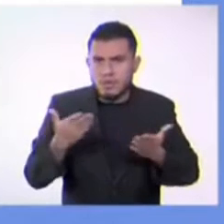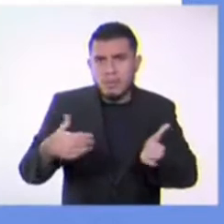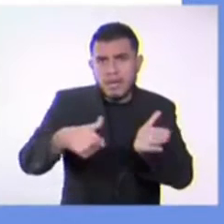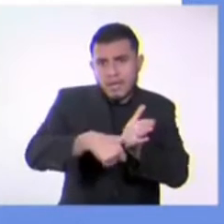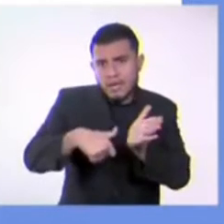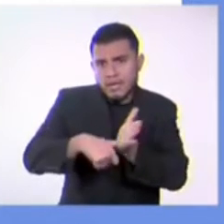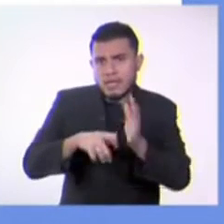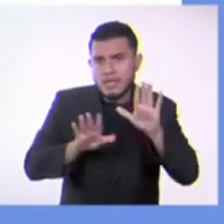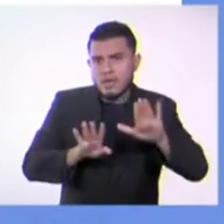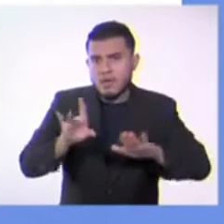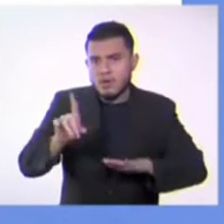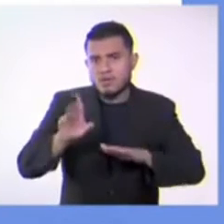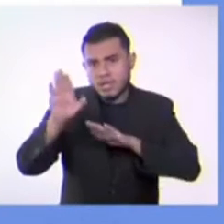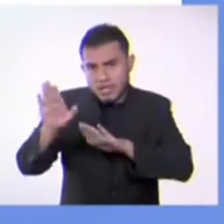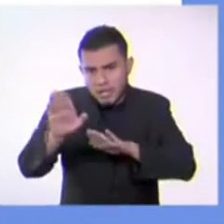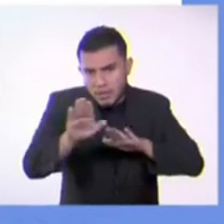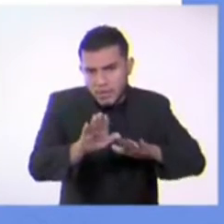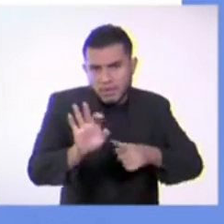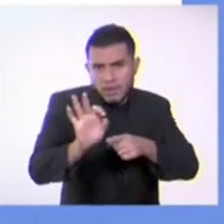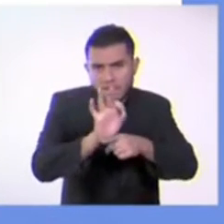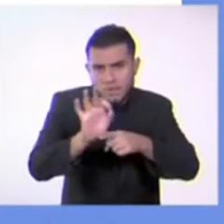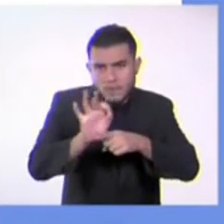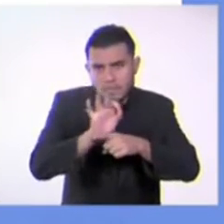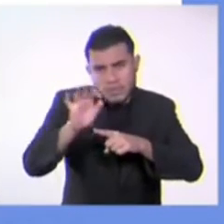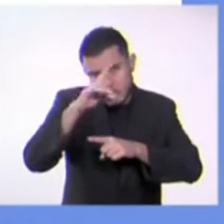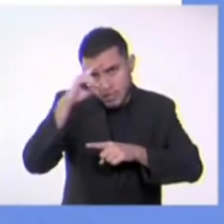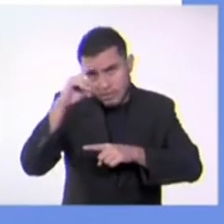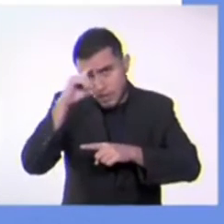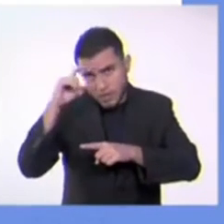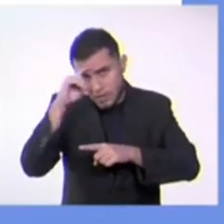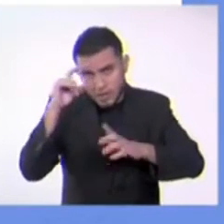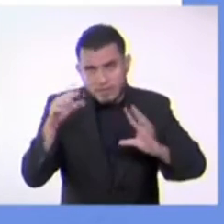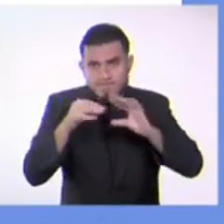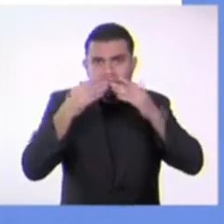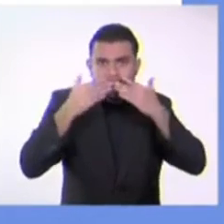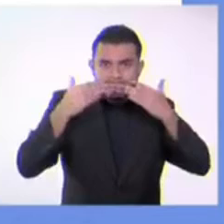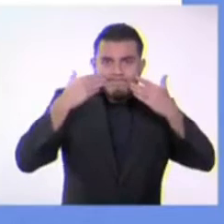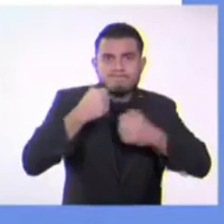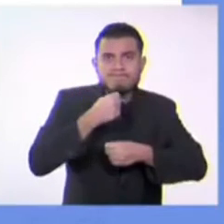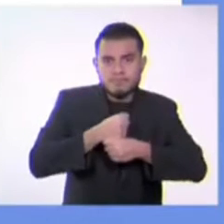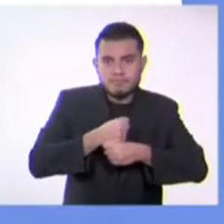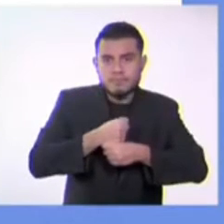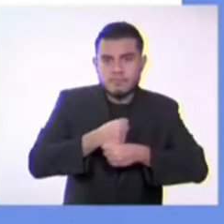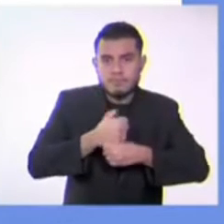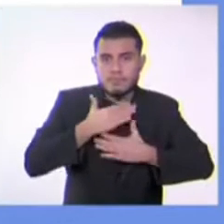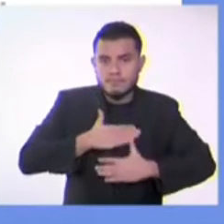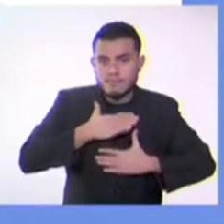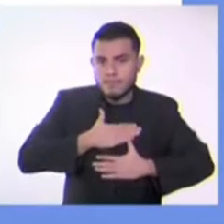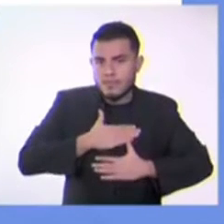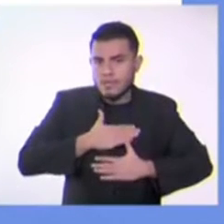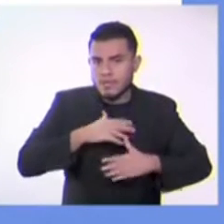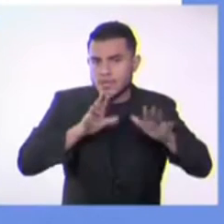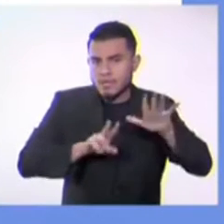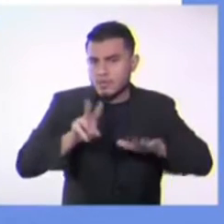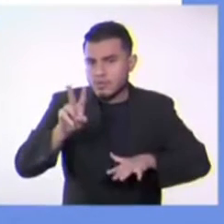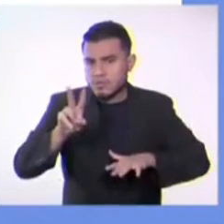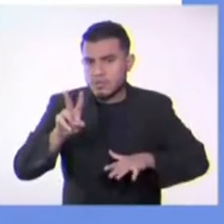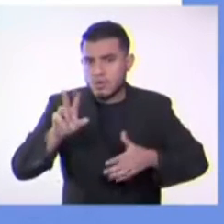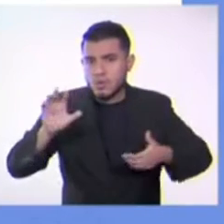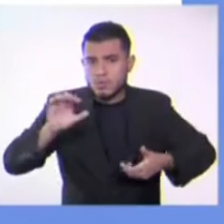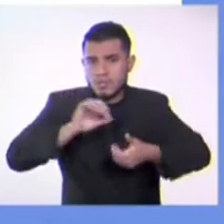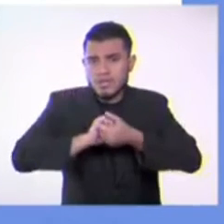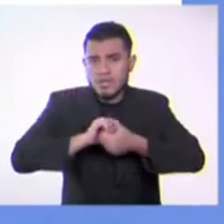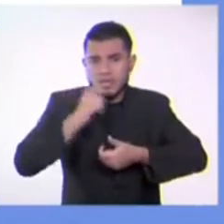El 11, el respeto a funcionarios y empleados, quienes gozarán de toda garantía. Así es. El 12, que es unidad de